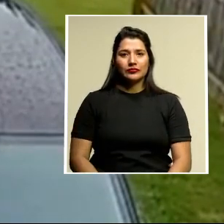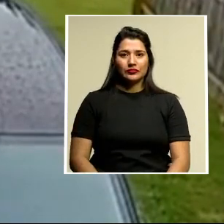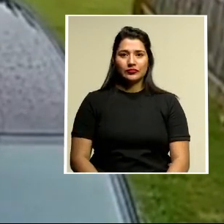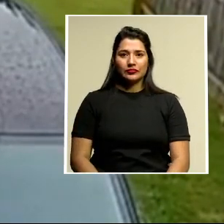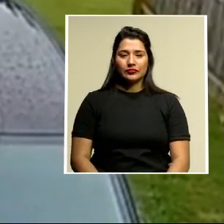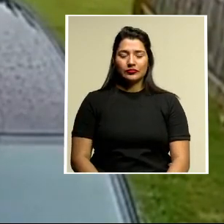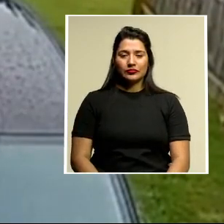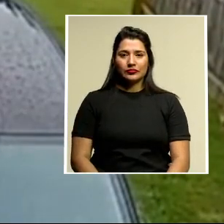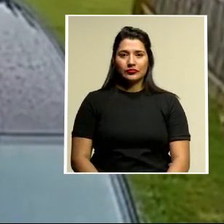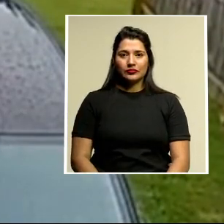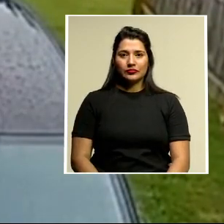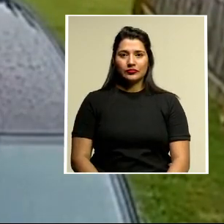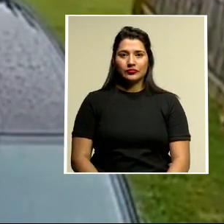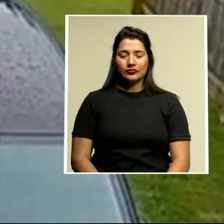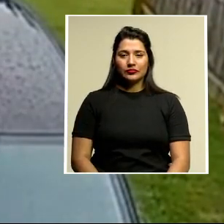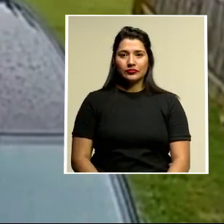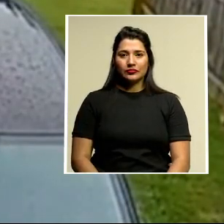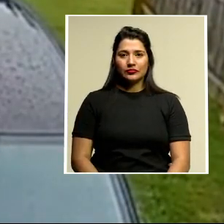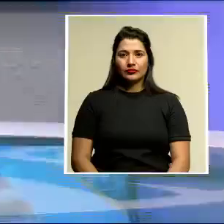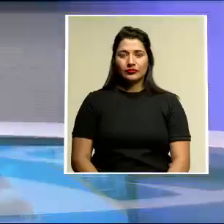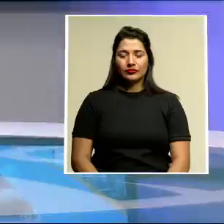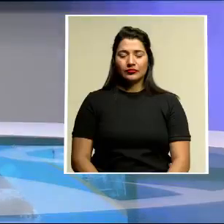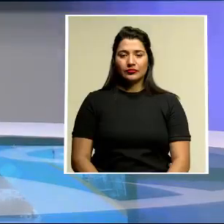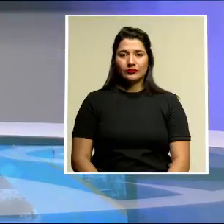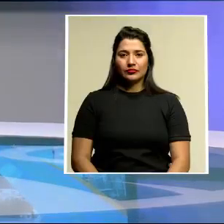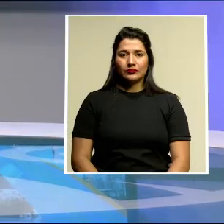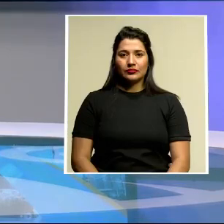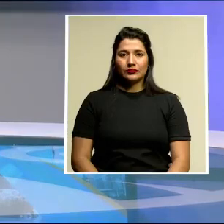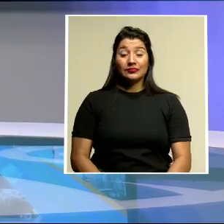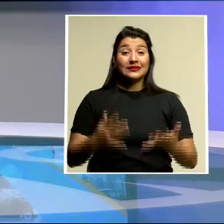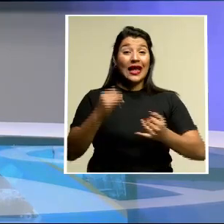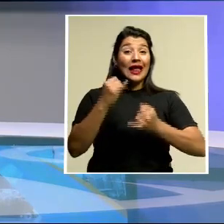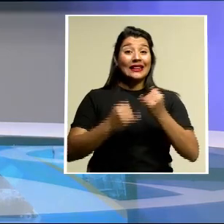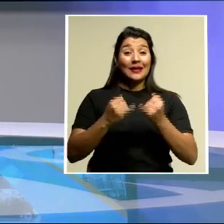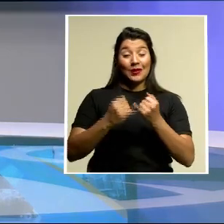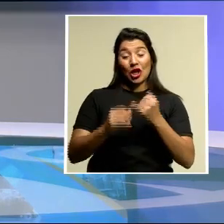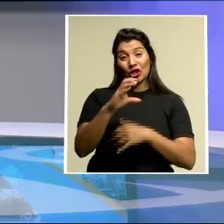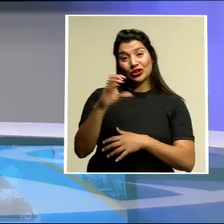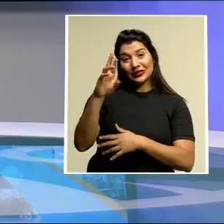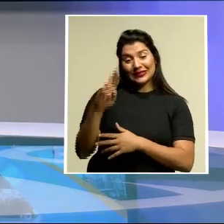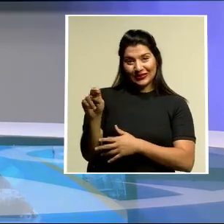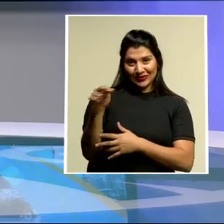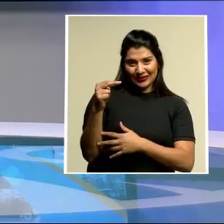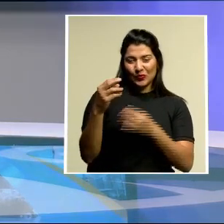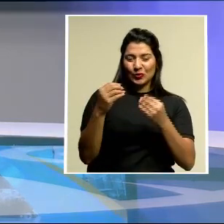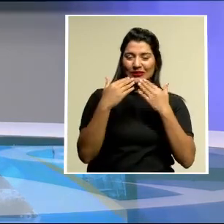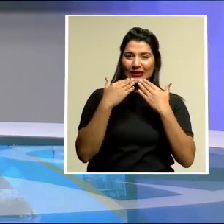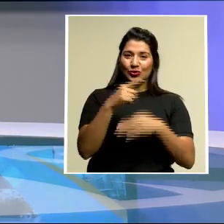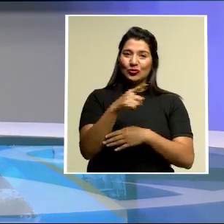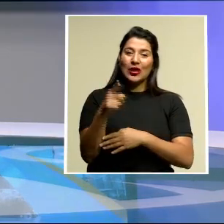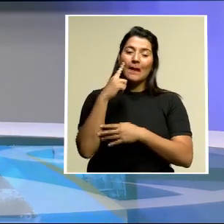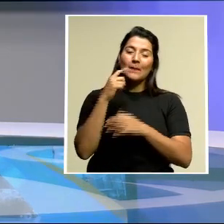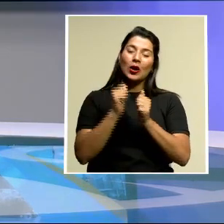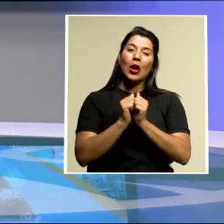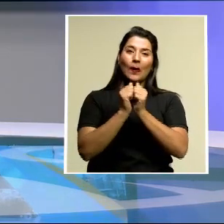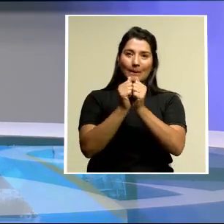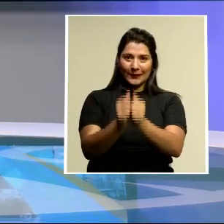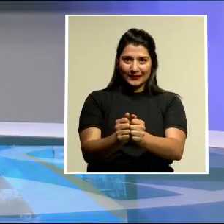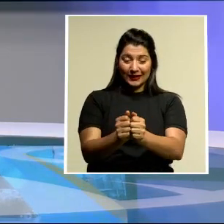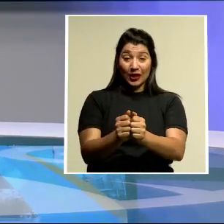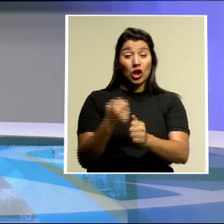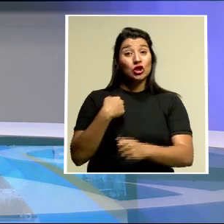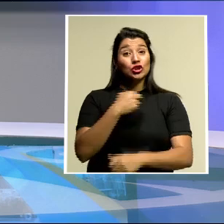comparecieron testimonios, expertos, familiares y compañeros de detención de las víctimas. La sentencia llegó al término de 8